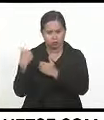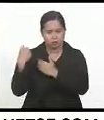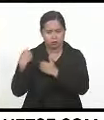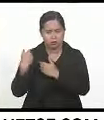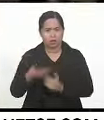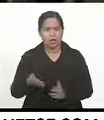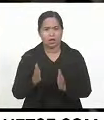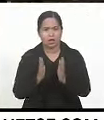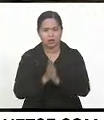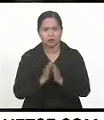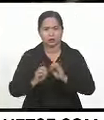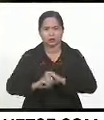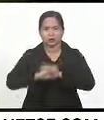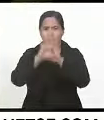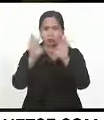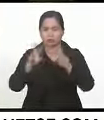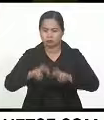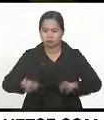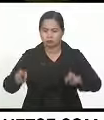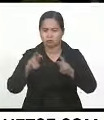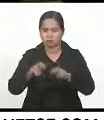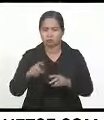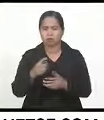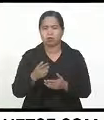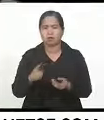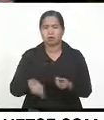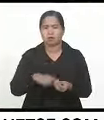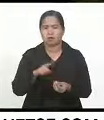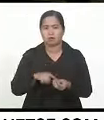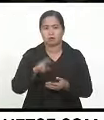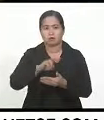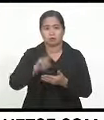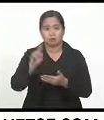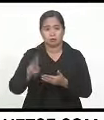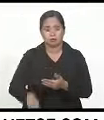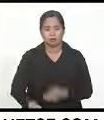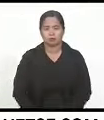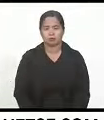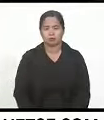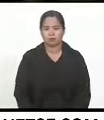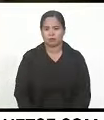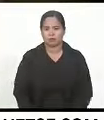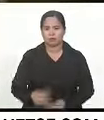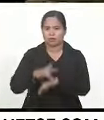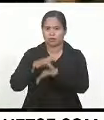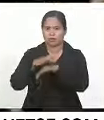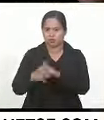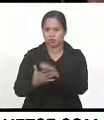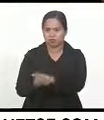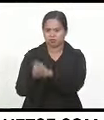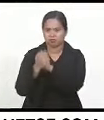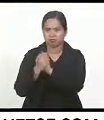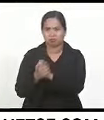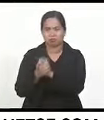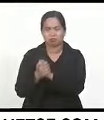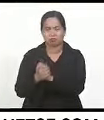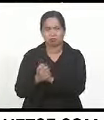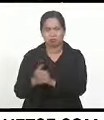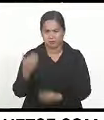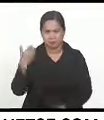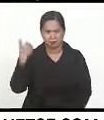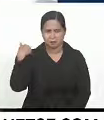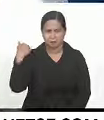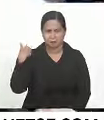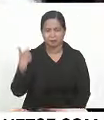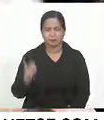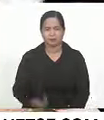humingi ng malinaw na pagsusuri ng eleksyon. Ani Boric, maaga pa para batiin si Maduro ng